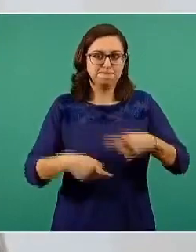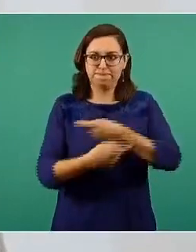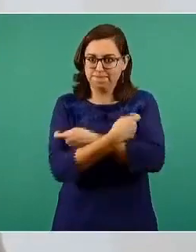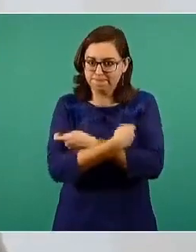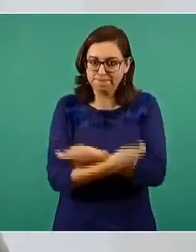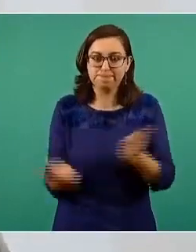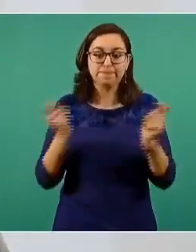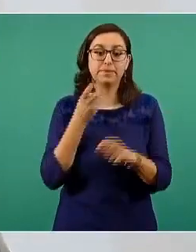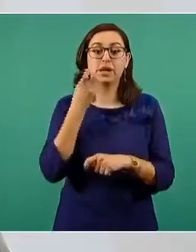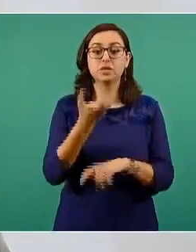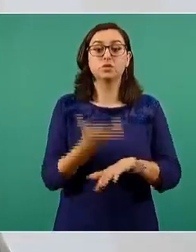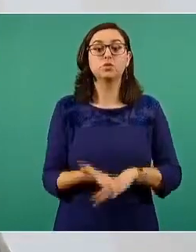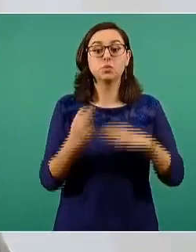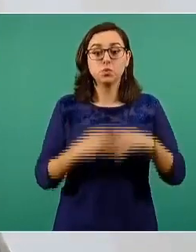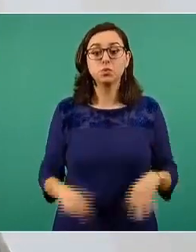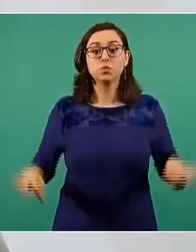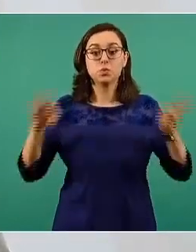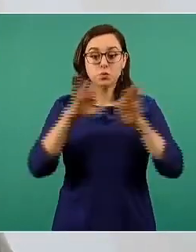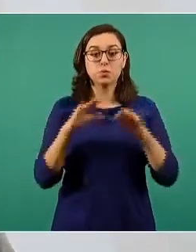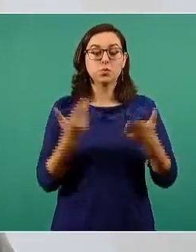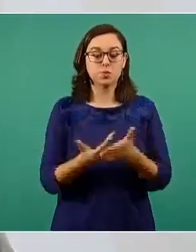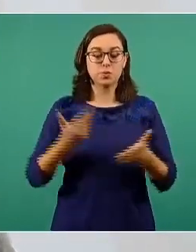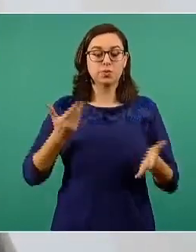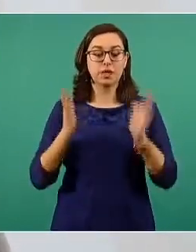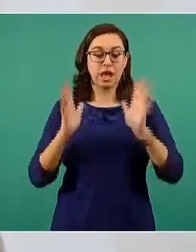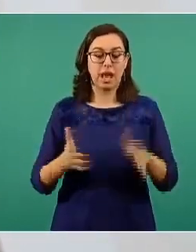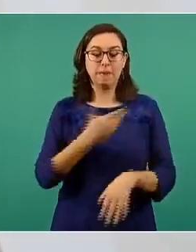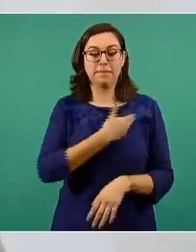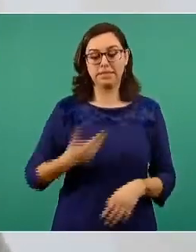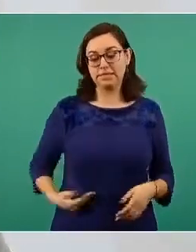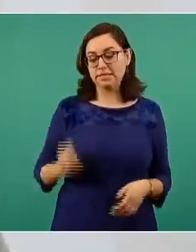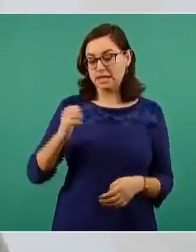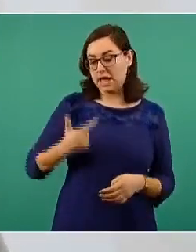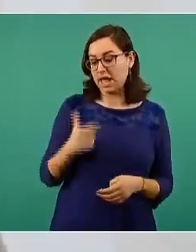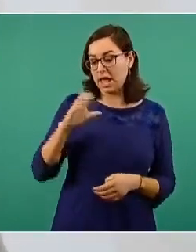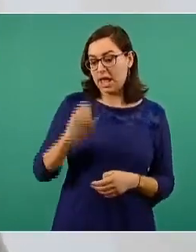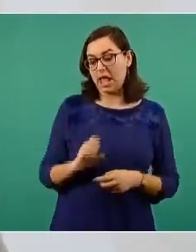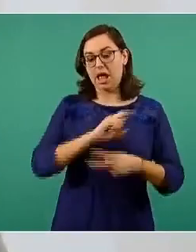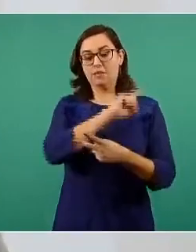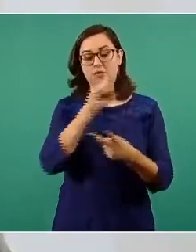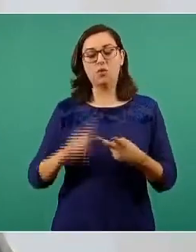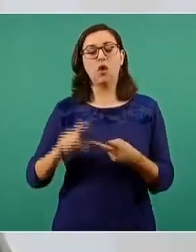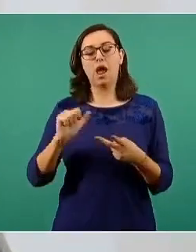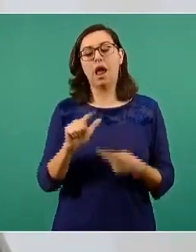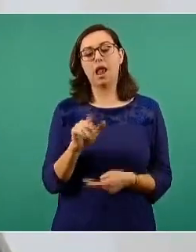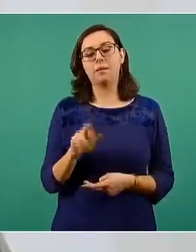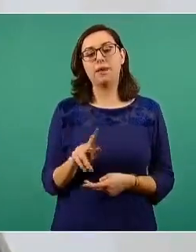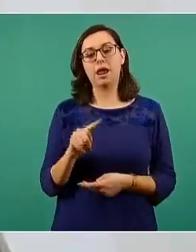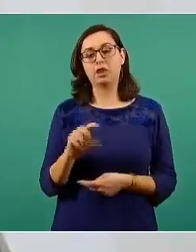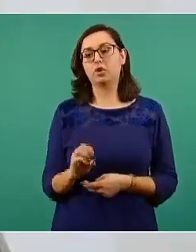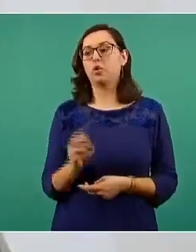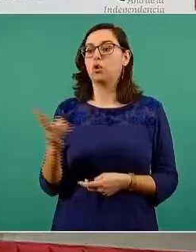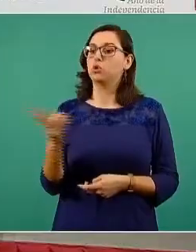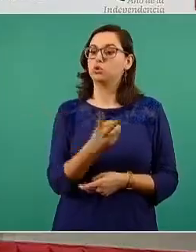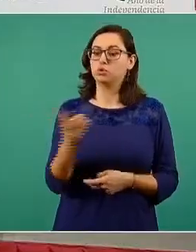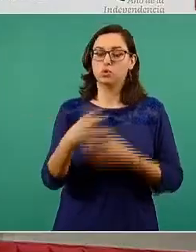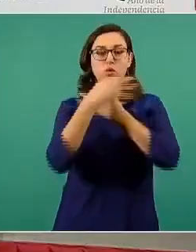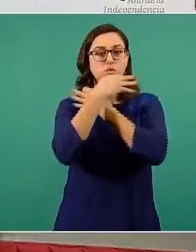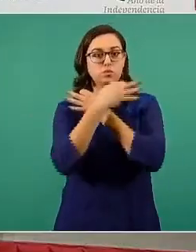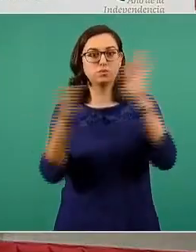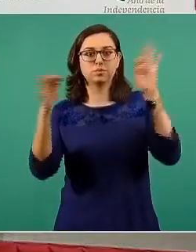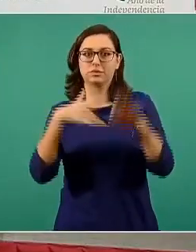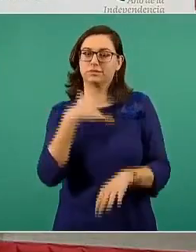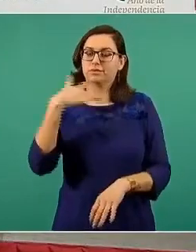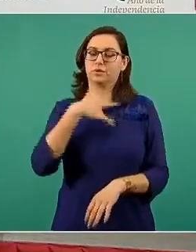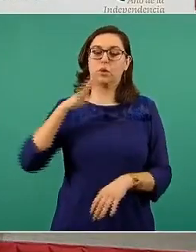realmente importante. Esto lo ha anunciado el presidente López Obrador con nuestro presidente Alberto Fernández y es un motivo de